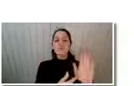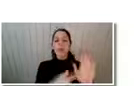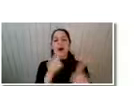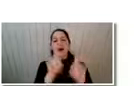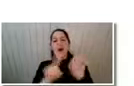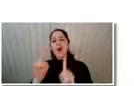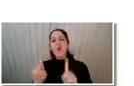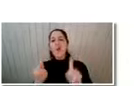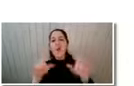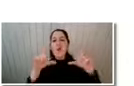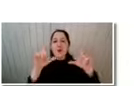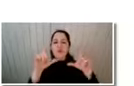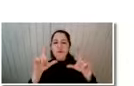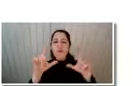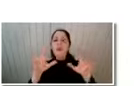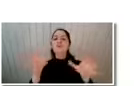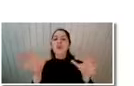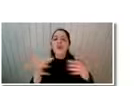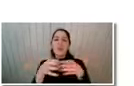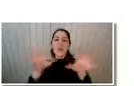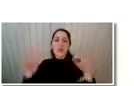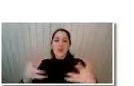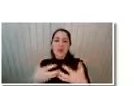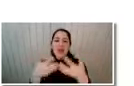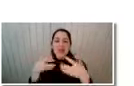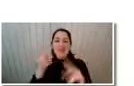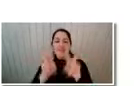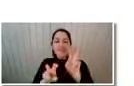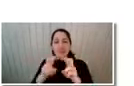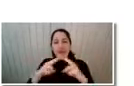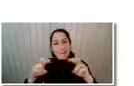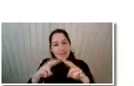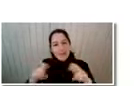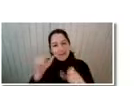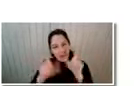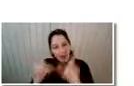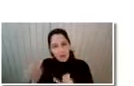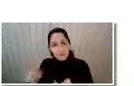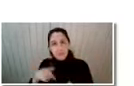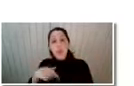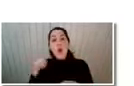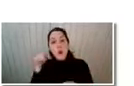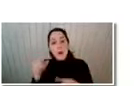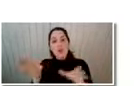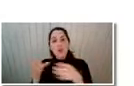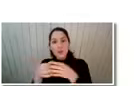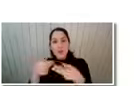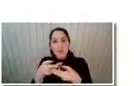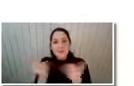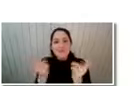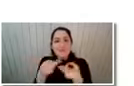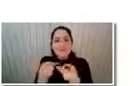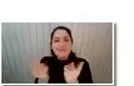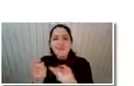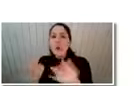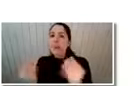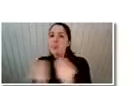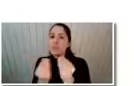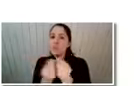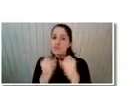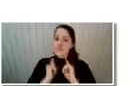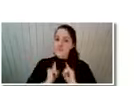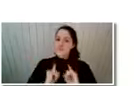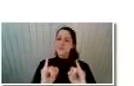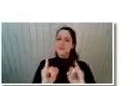de investigadoras que han difundido mucha información en forma muy amena. Entonces, ¿qué es